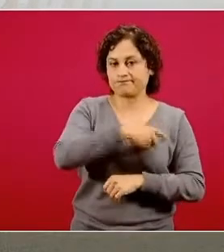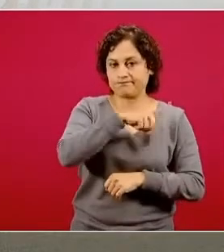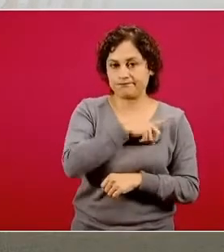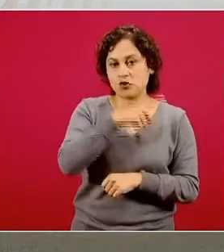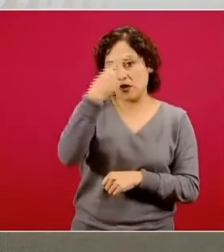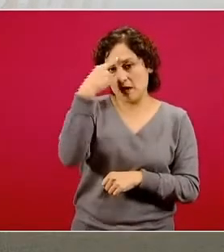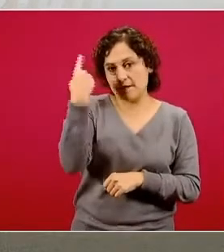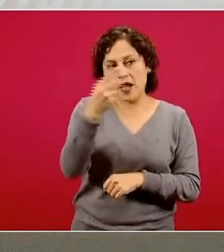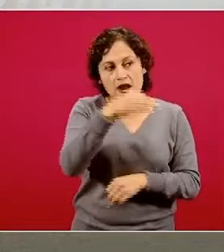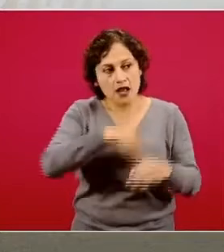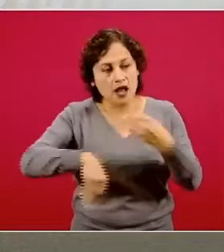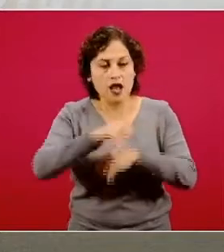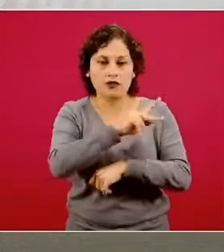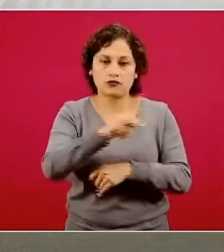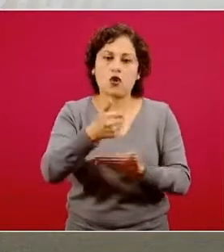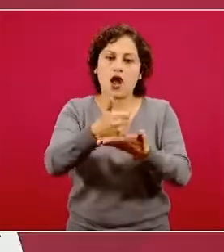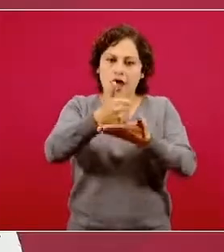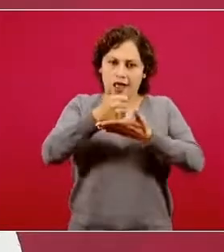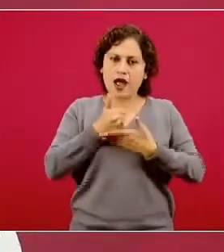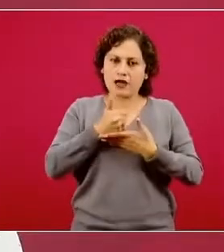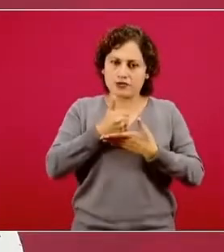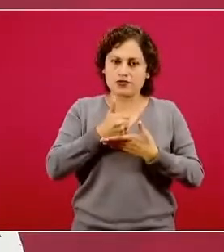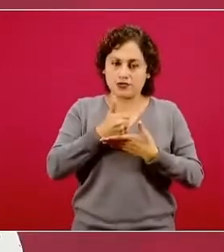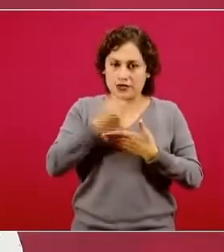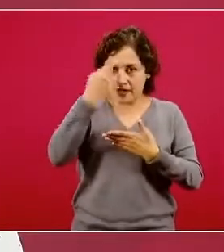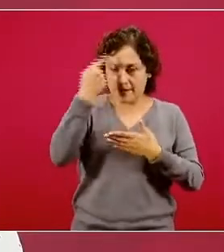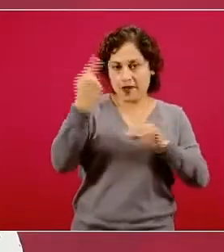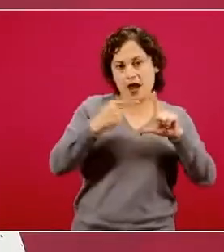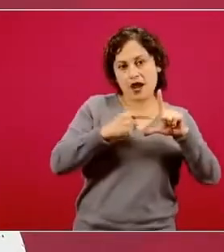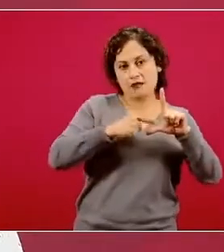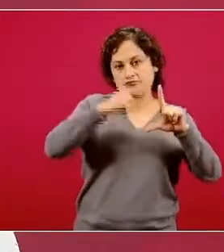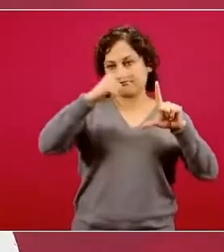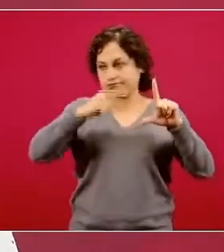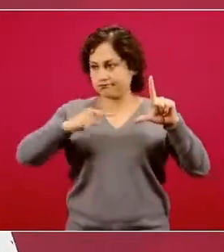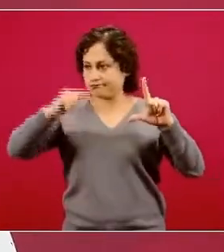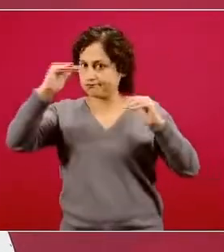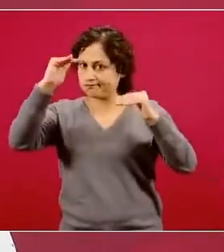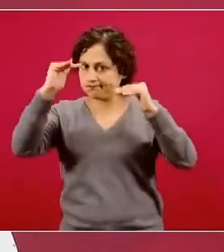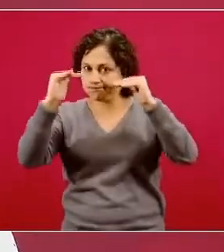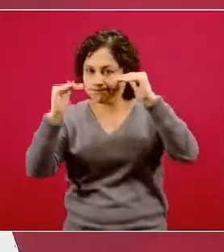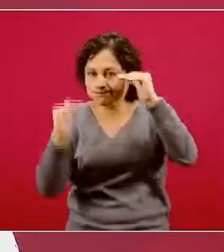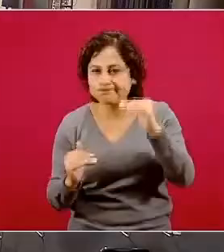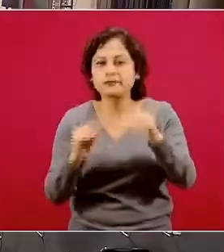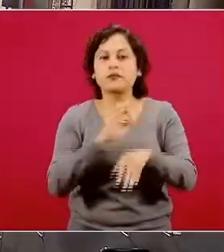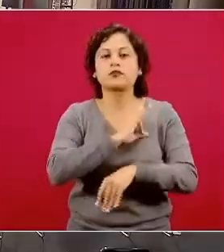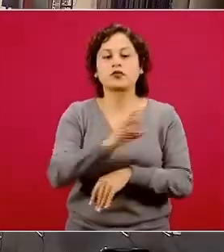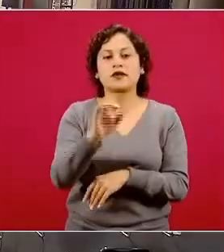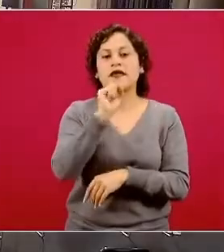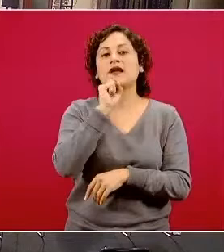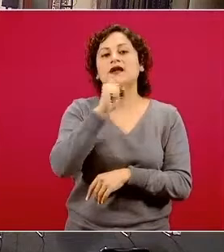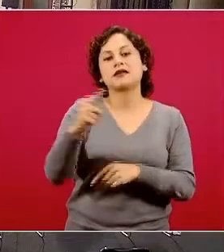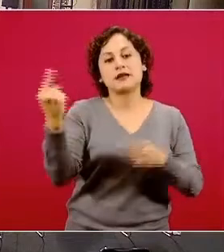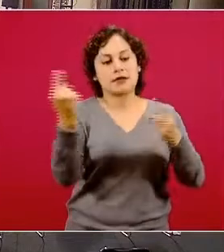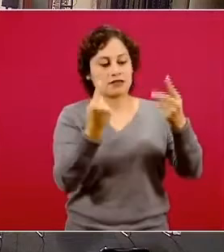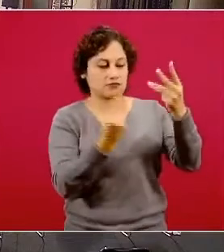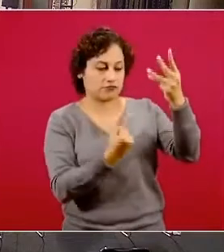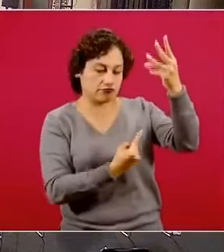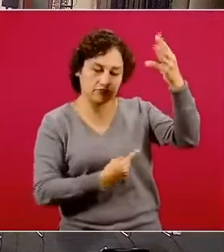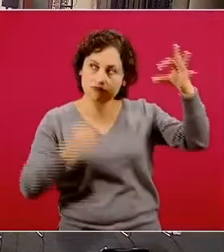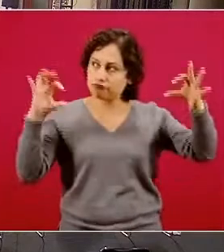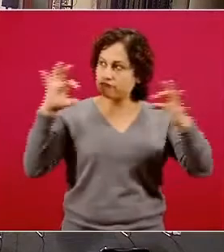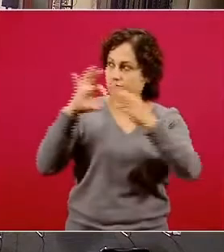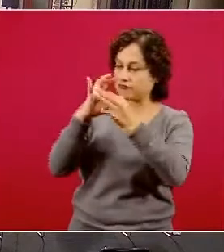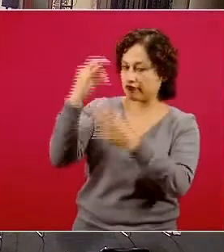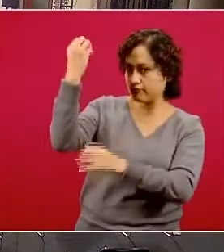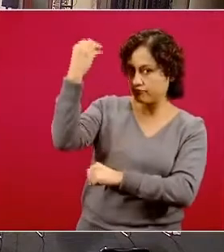ayuden a seguir disminuyendo la curva epidémica en la Ciudad de México y a disminuir los indicadores para poder